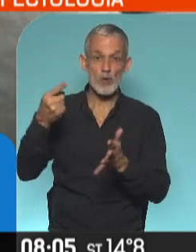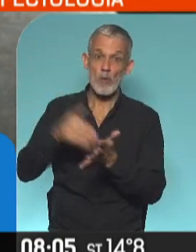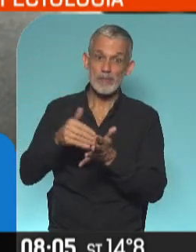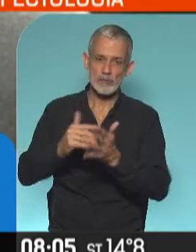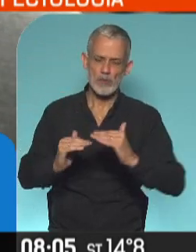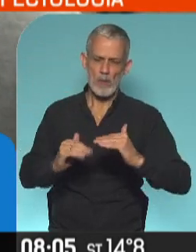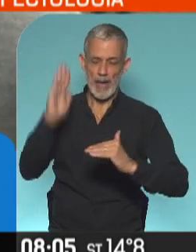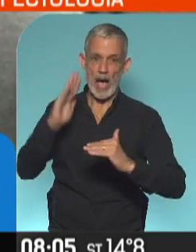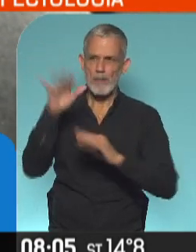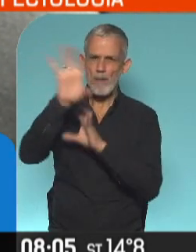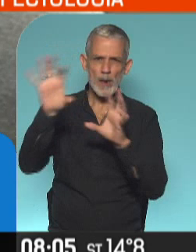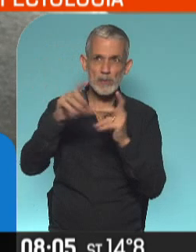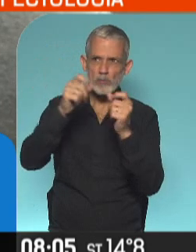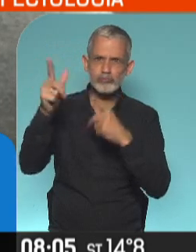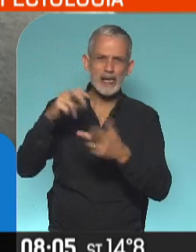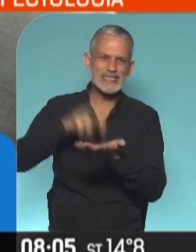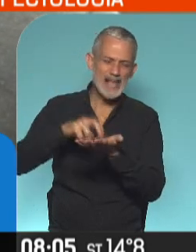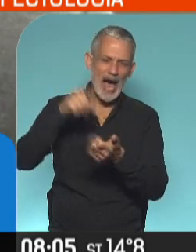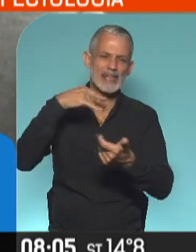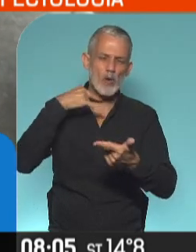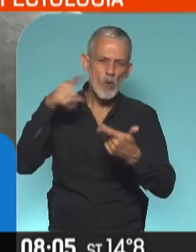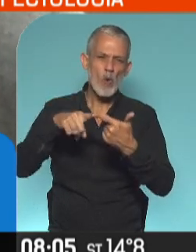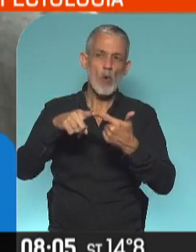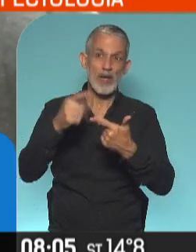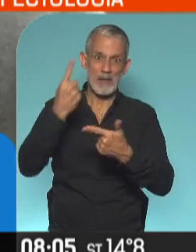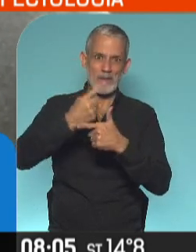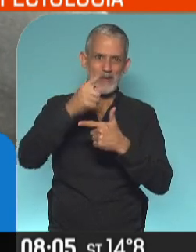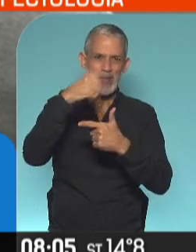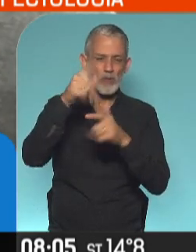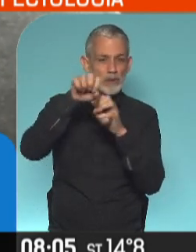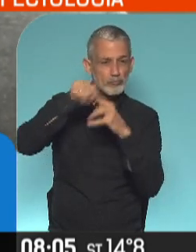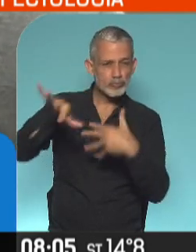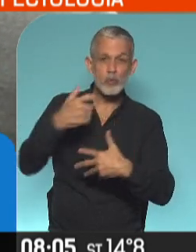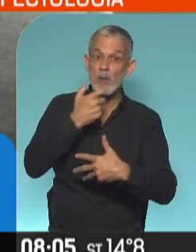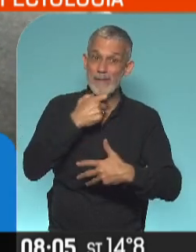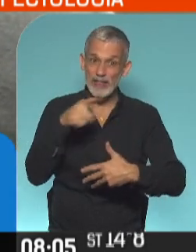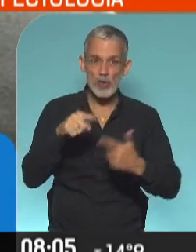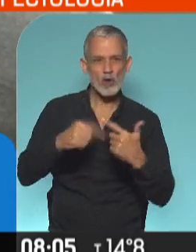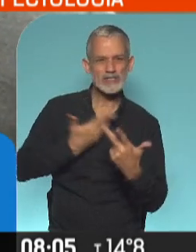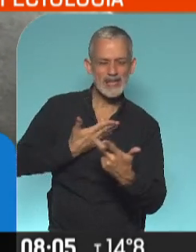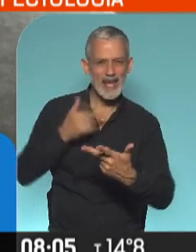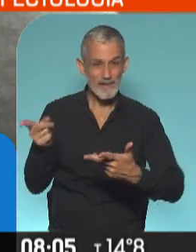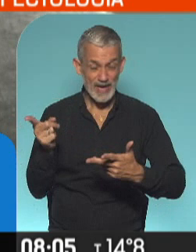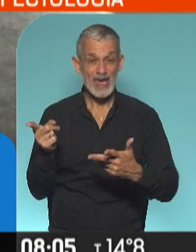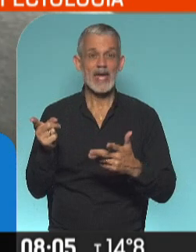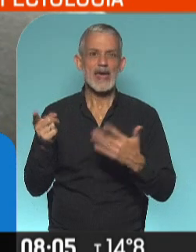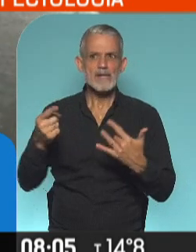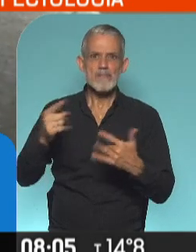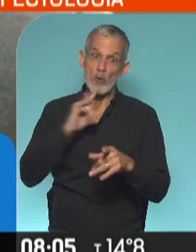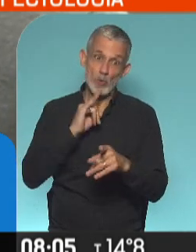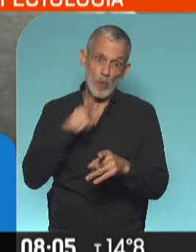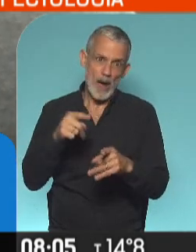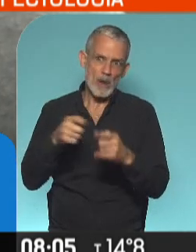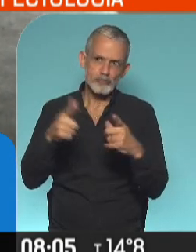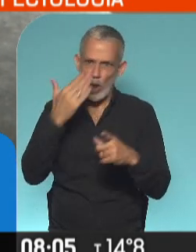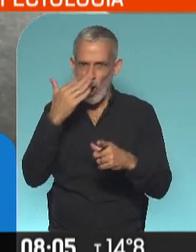tan importante, Salta, Jujuy inicialmente, que después vimos en Mendoza, Santa Fe y en Tucumán